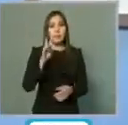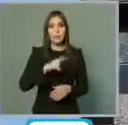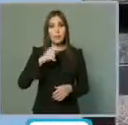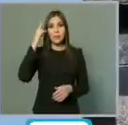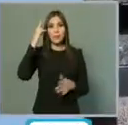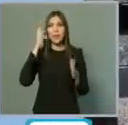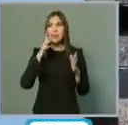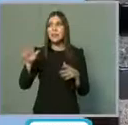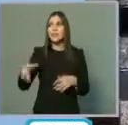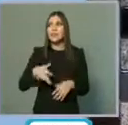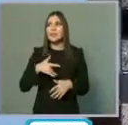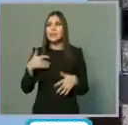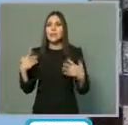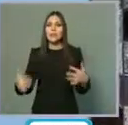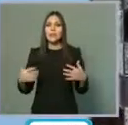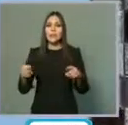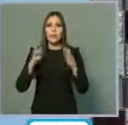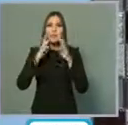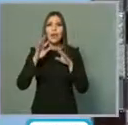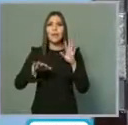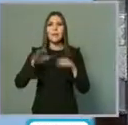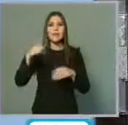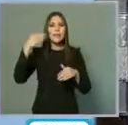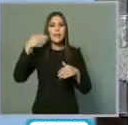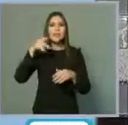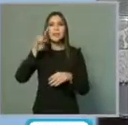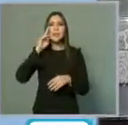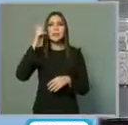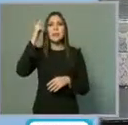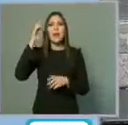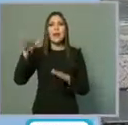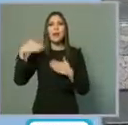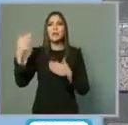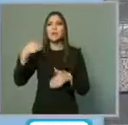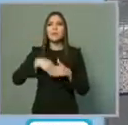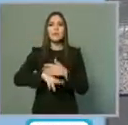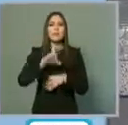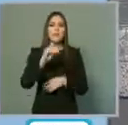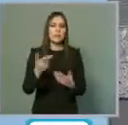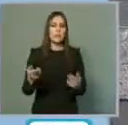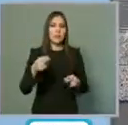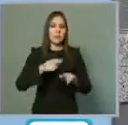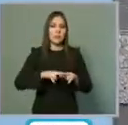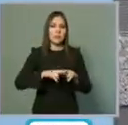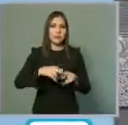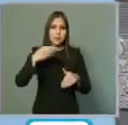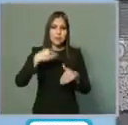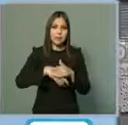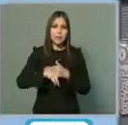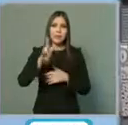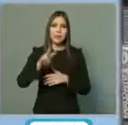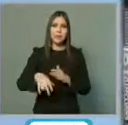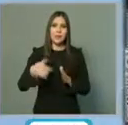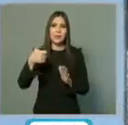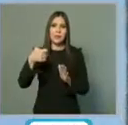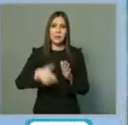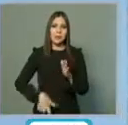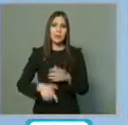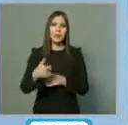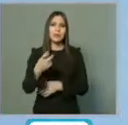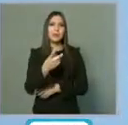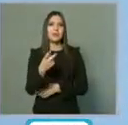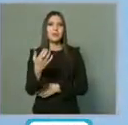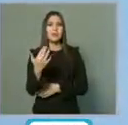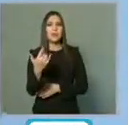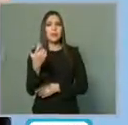es que a veces pasamos por Bellas Artes y nunca entramos. Sí. Entonces, los boletos están muy baratos, digo yo, o sea, luneta